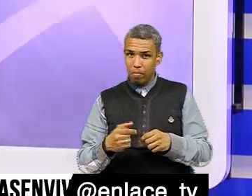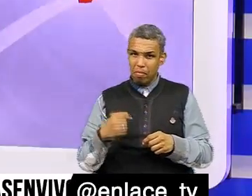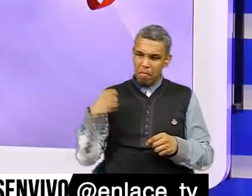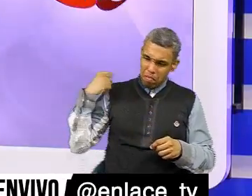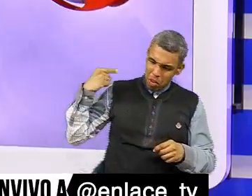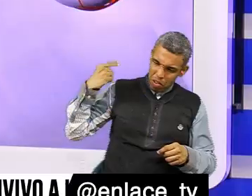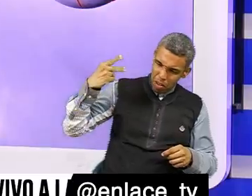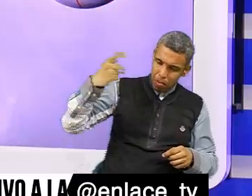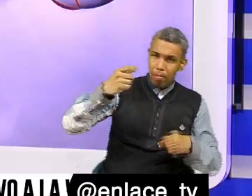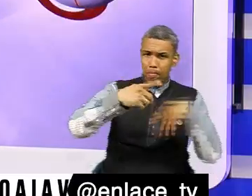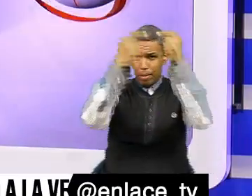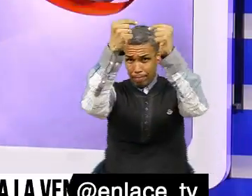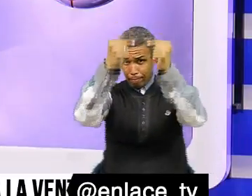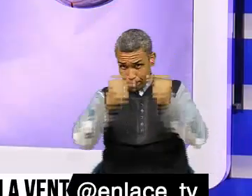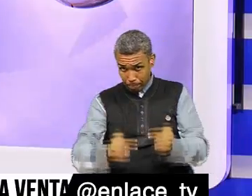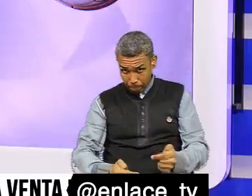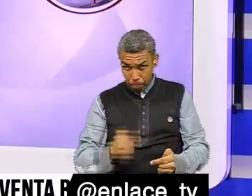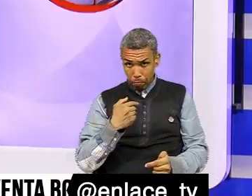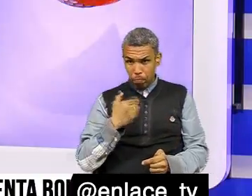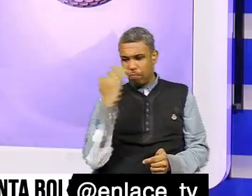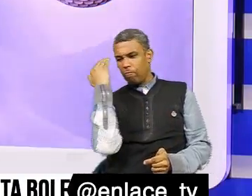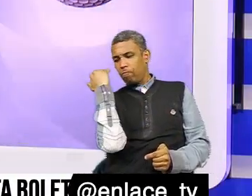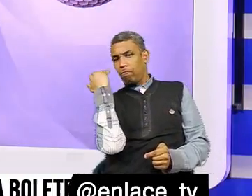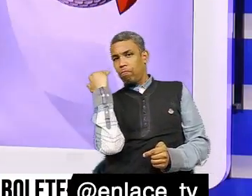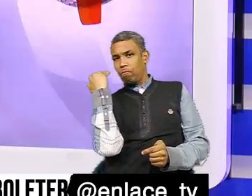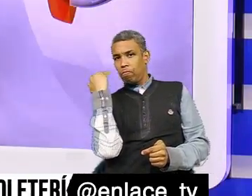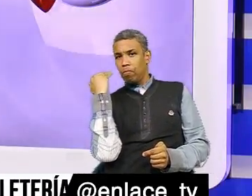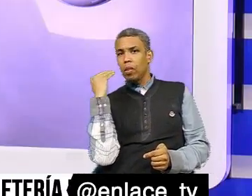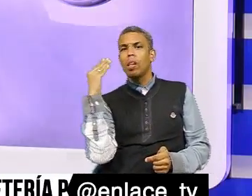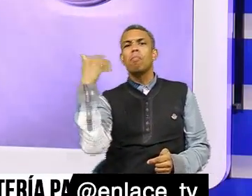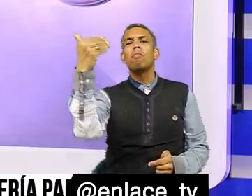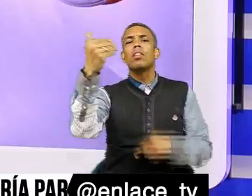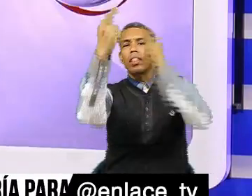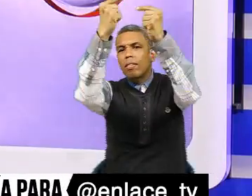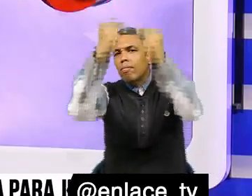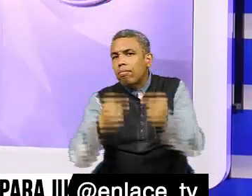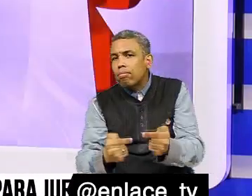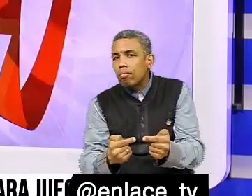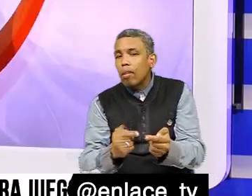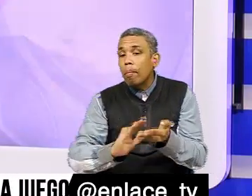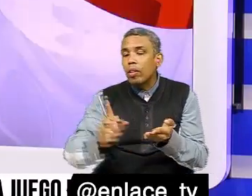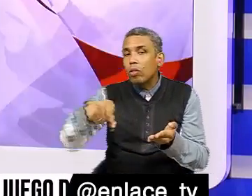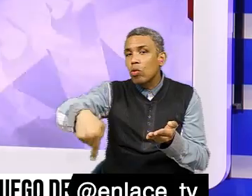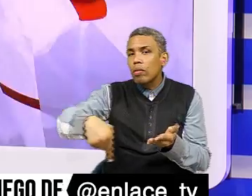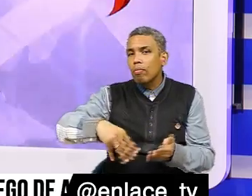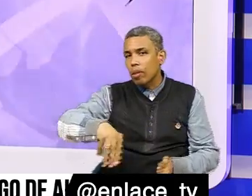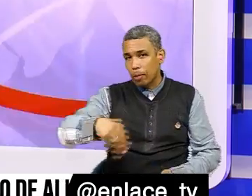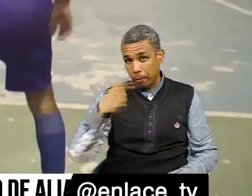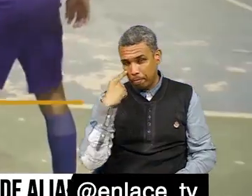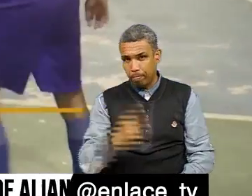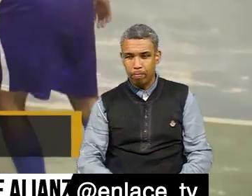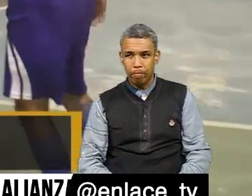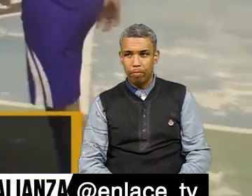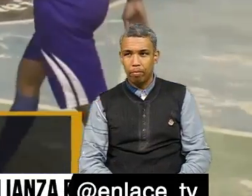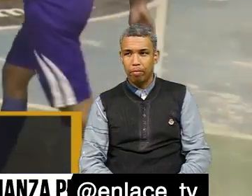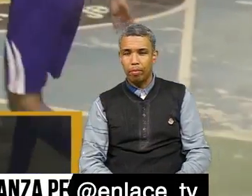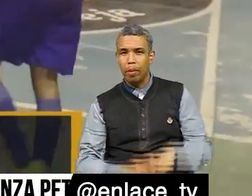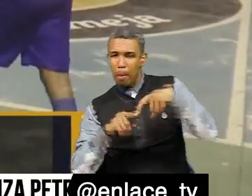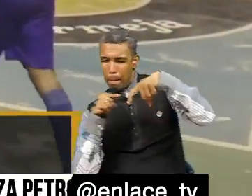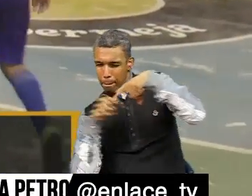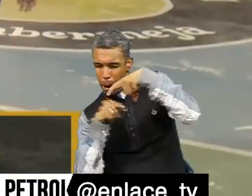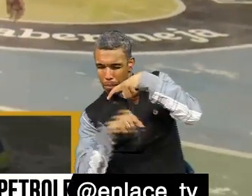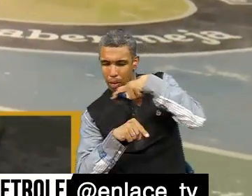los resultados el día anterior y también la fecha que se viene para hoy miércoles. 23 goles se marcaron